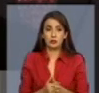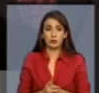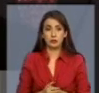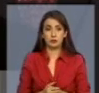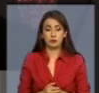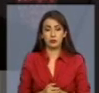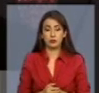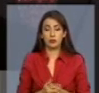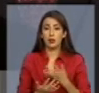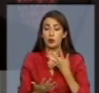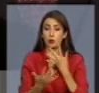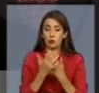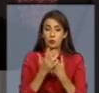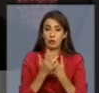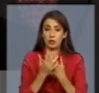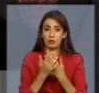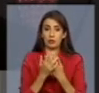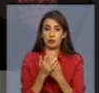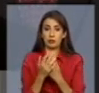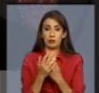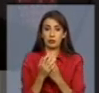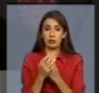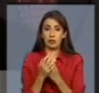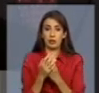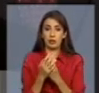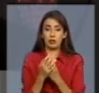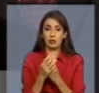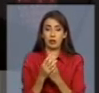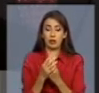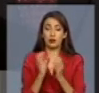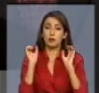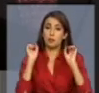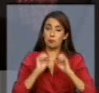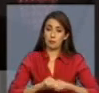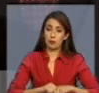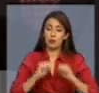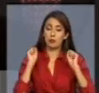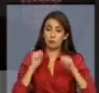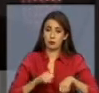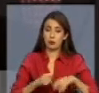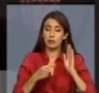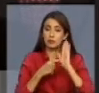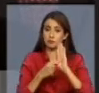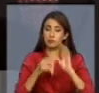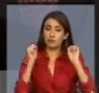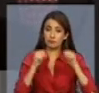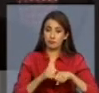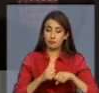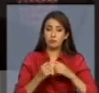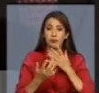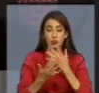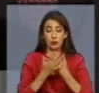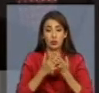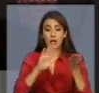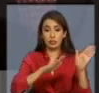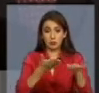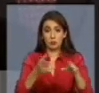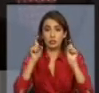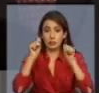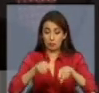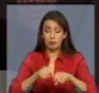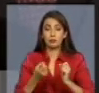una sentencia de por vida, pero podría existir la condena de muerte, pero habrá que